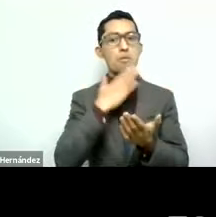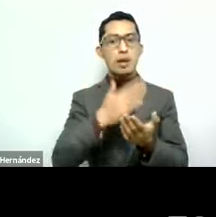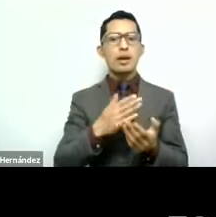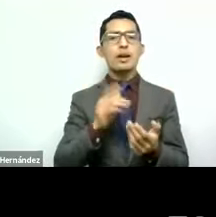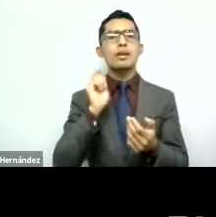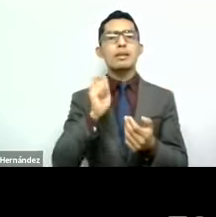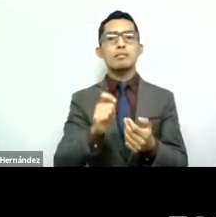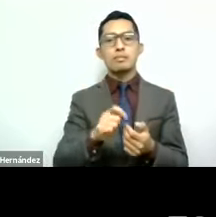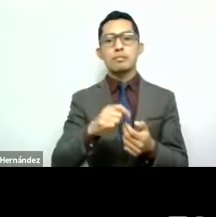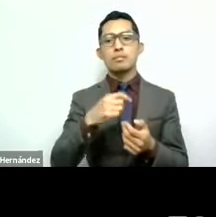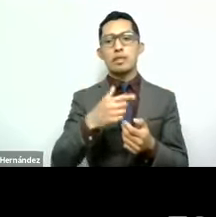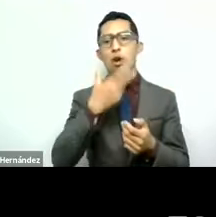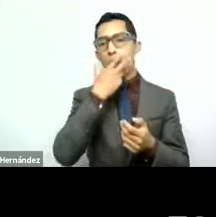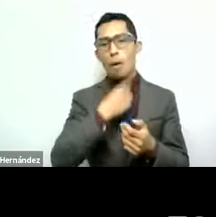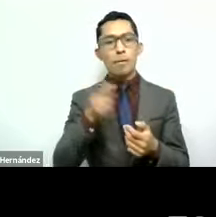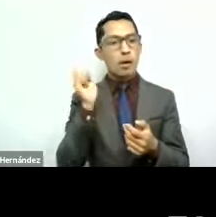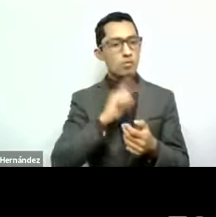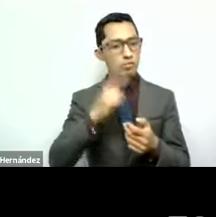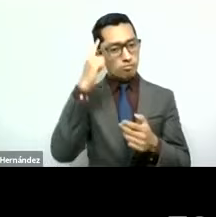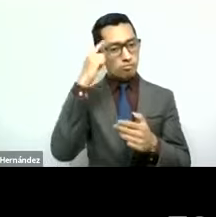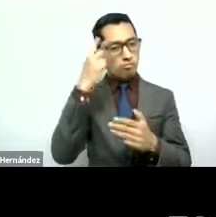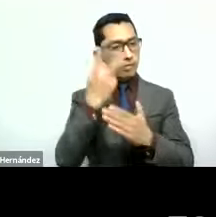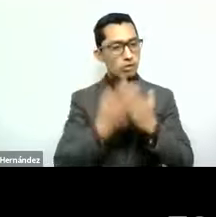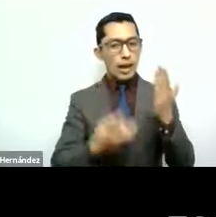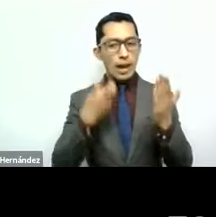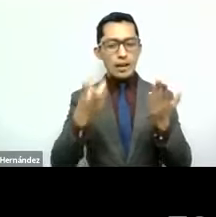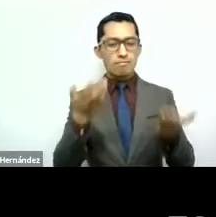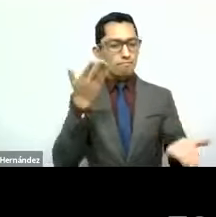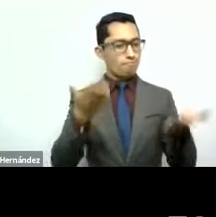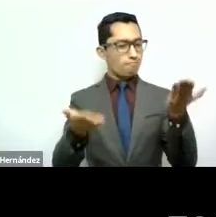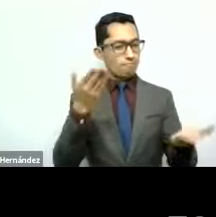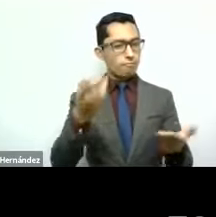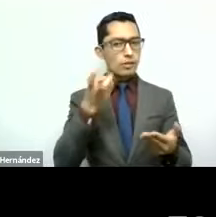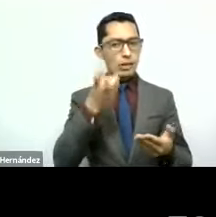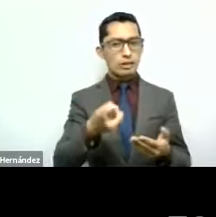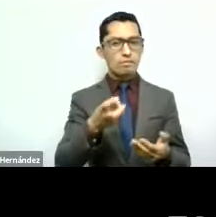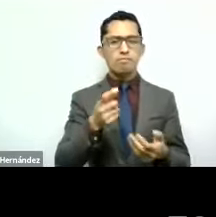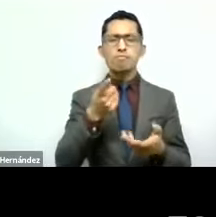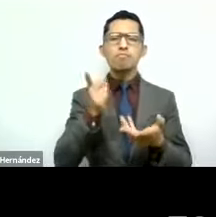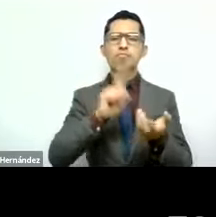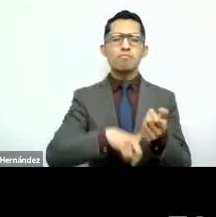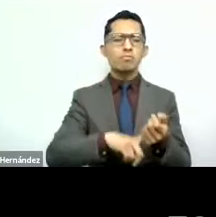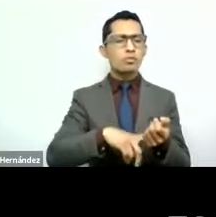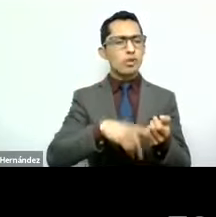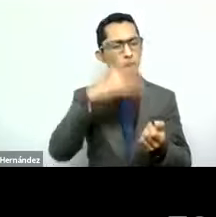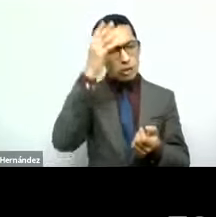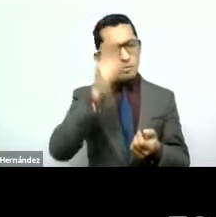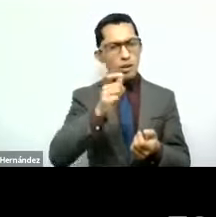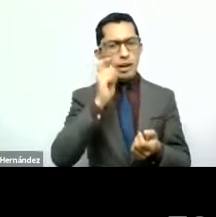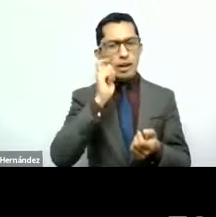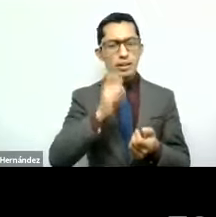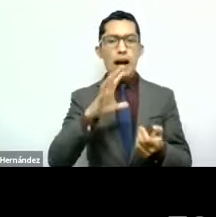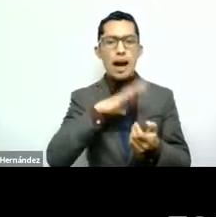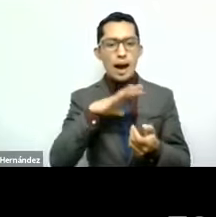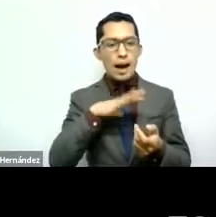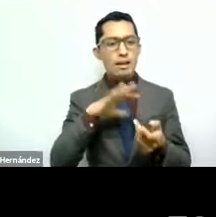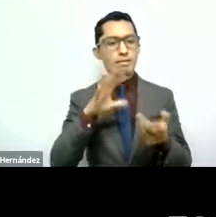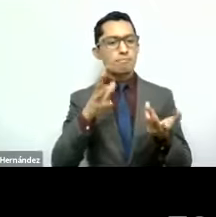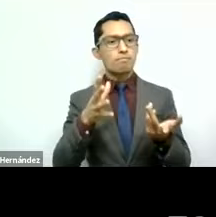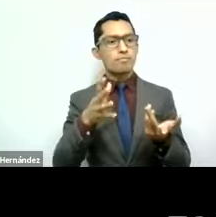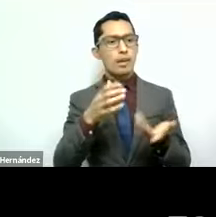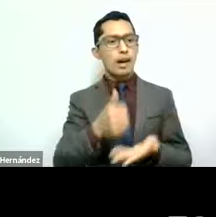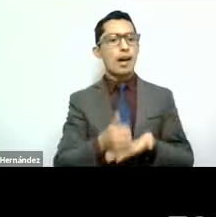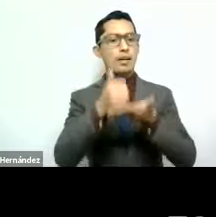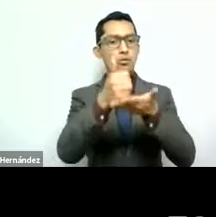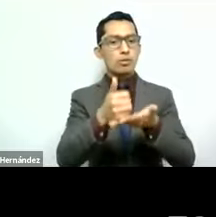la perspectiva de género, ¿no? La perspectiva de género entendida precisamente como esa metodología, como esa herramienta que